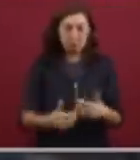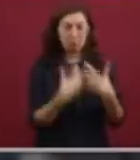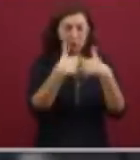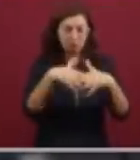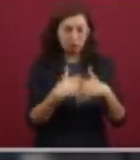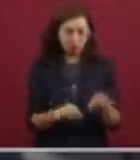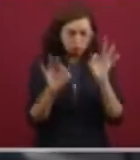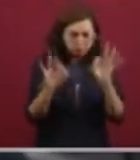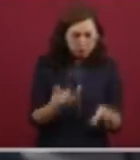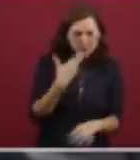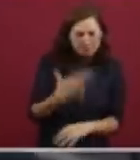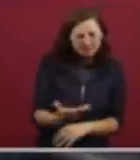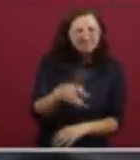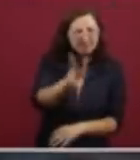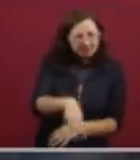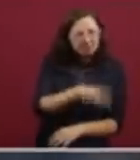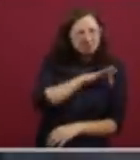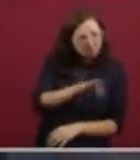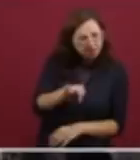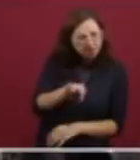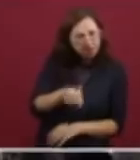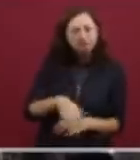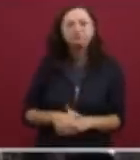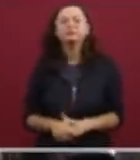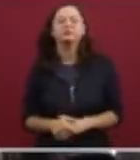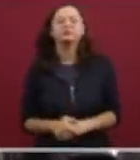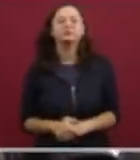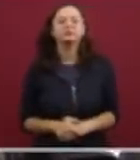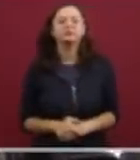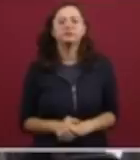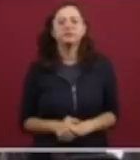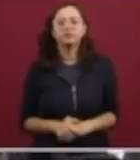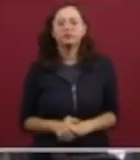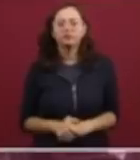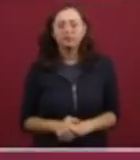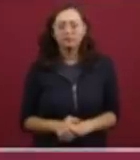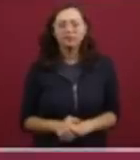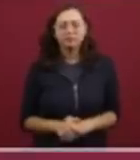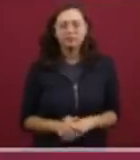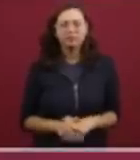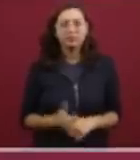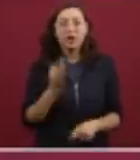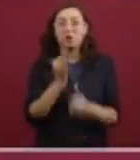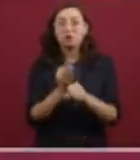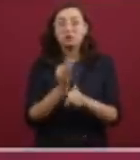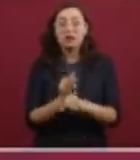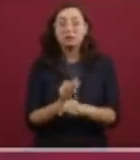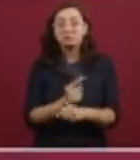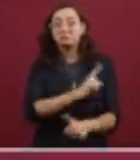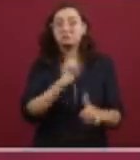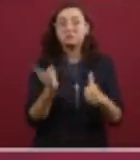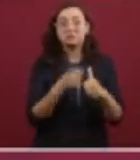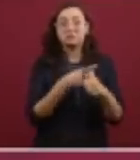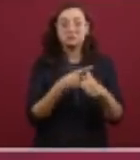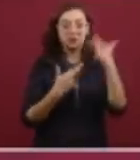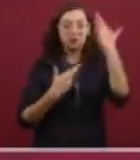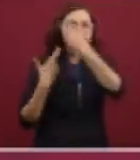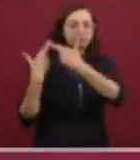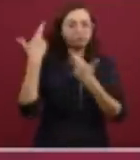fue adquirida? Estamos haciendo un diagnóstico. Ya la